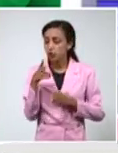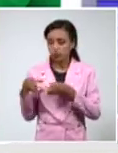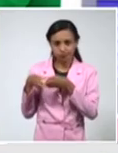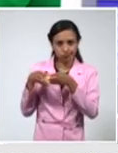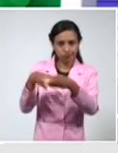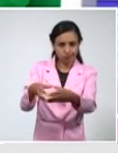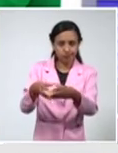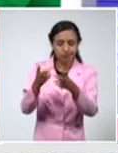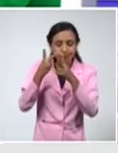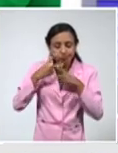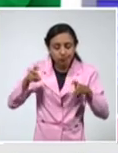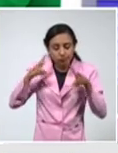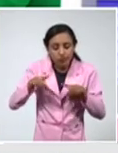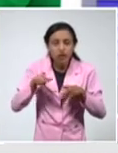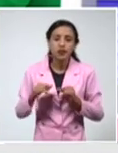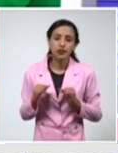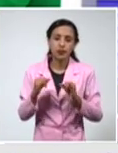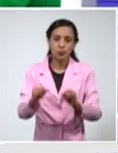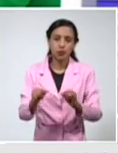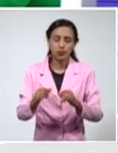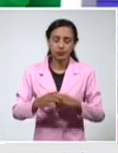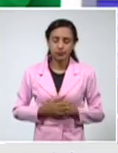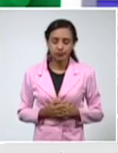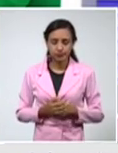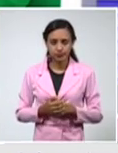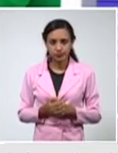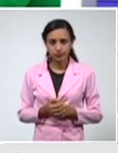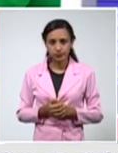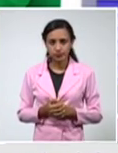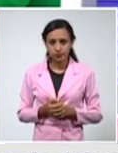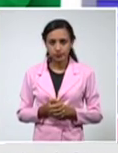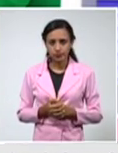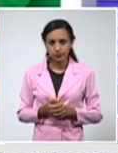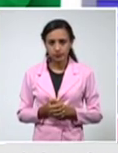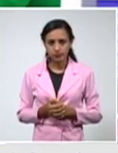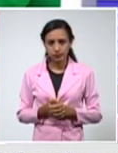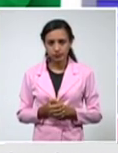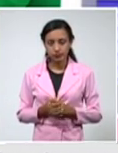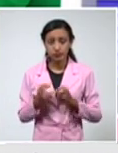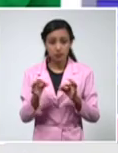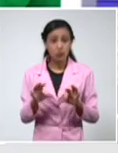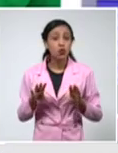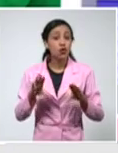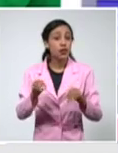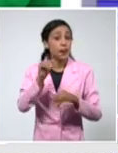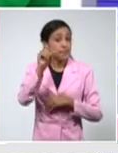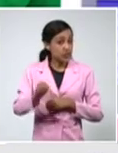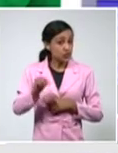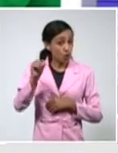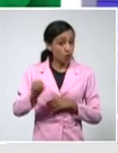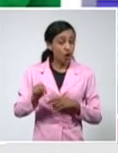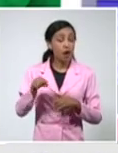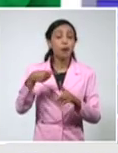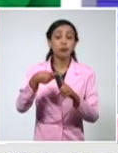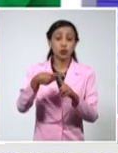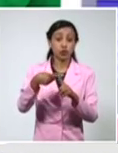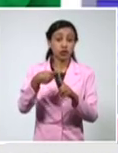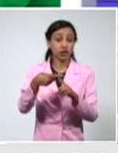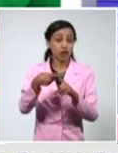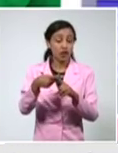el diagnóstico. Como dije, casos autóctonos, cifra